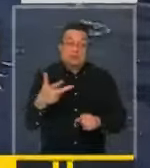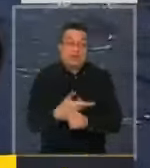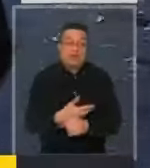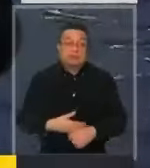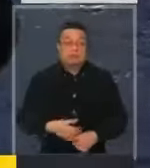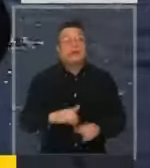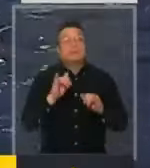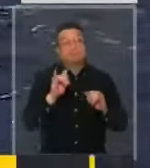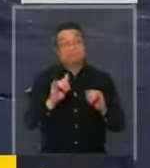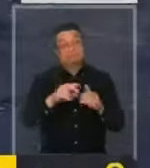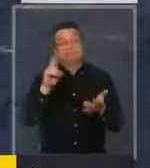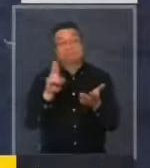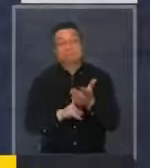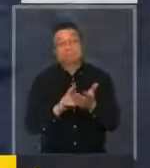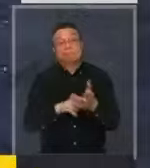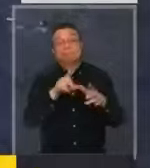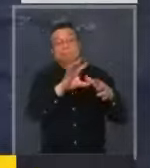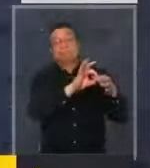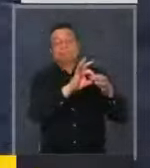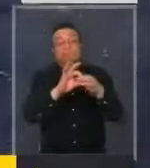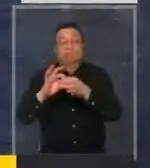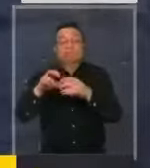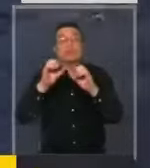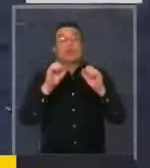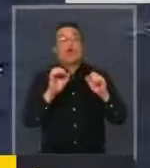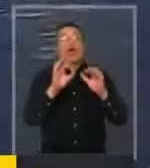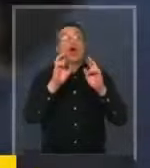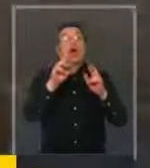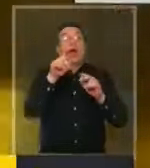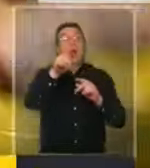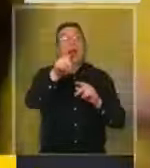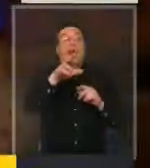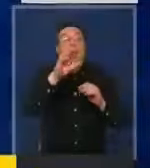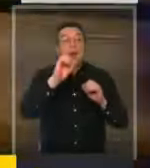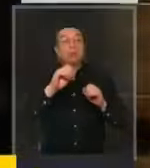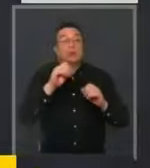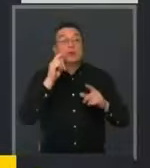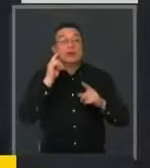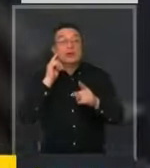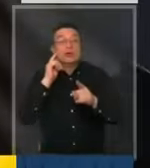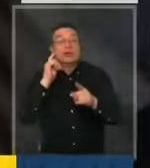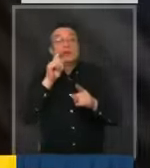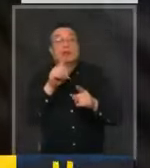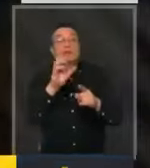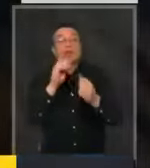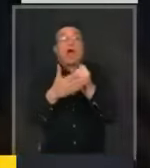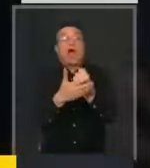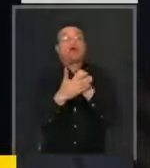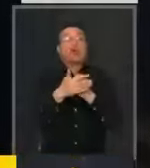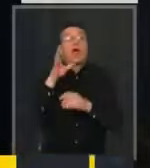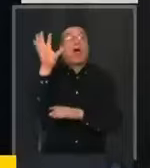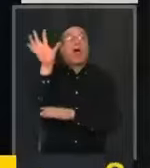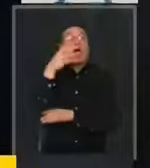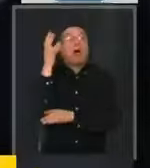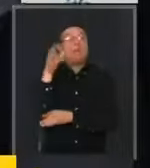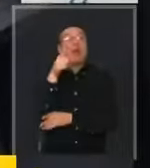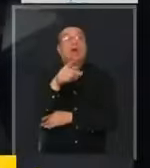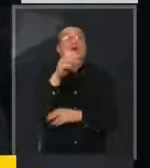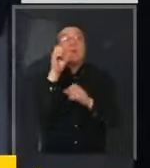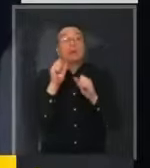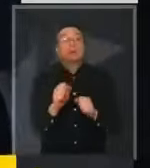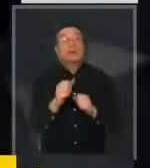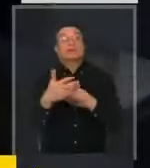están viviendo los vecinos. A ver si podemos hacer el puente con el alcalde, con usted y con Felipe, a que está ayudando también a la ambulancia para que pueda, entendemos, tratar